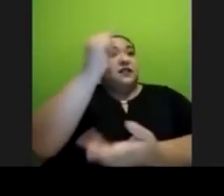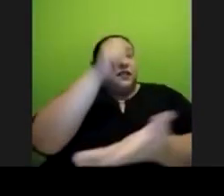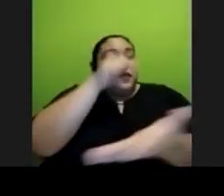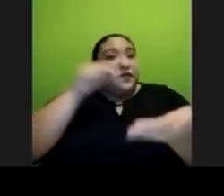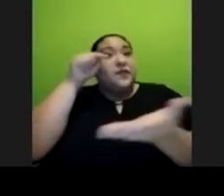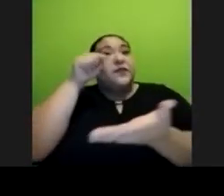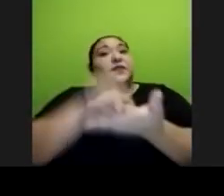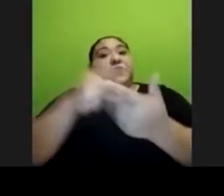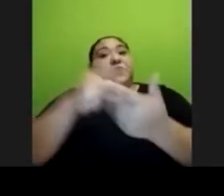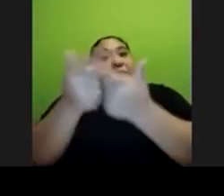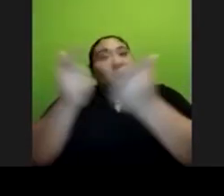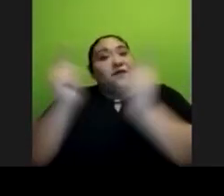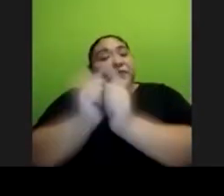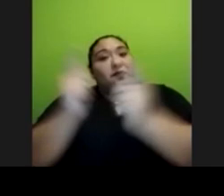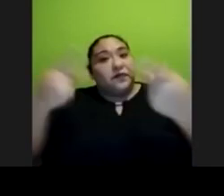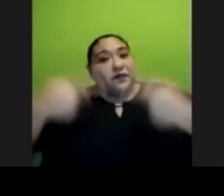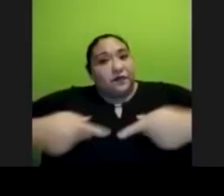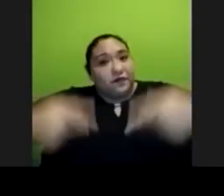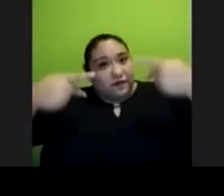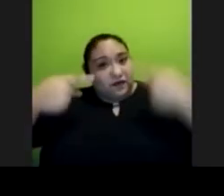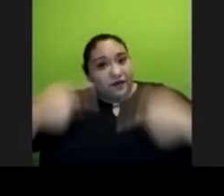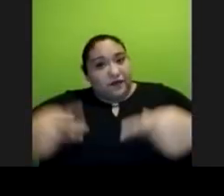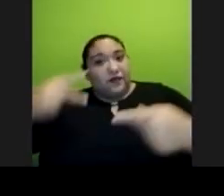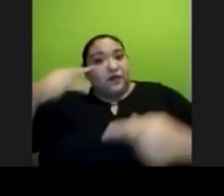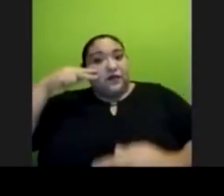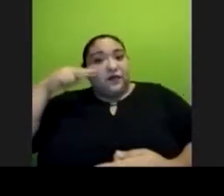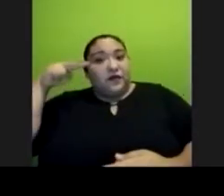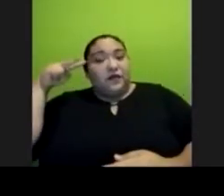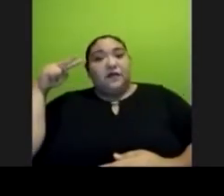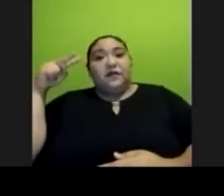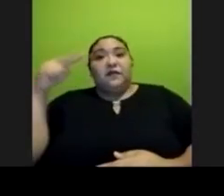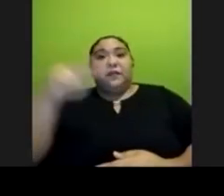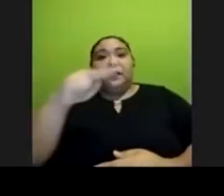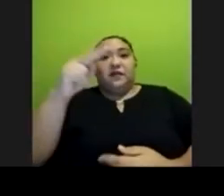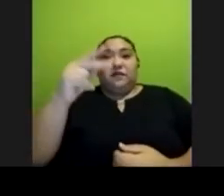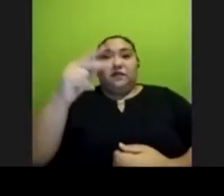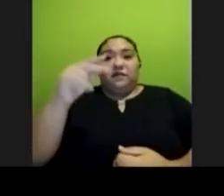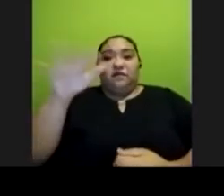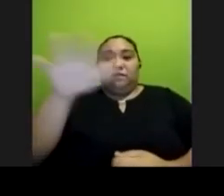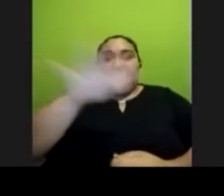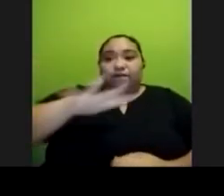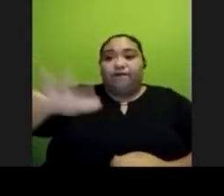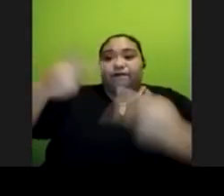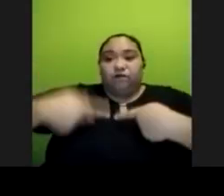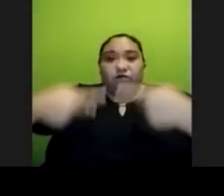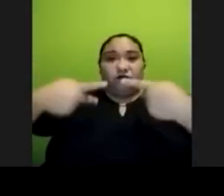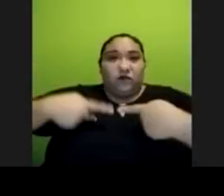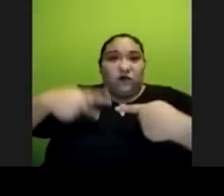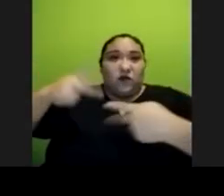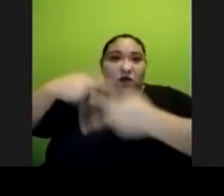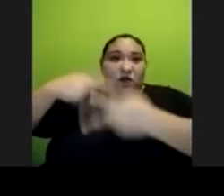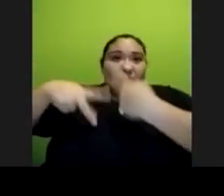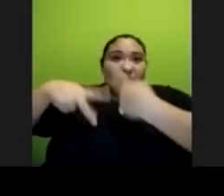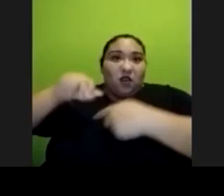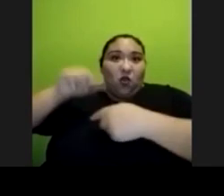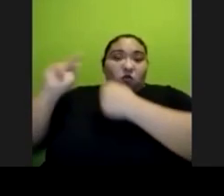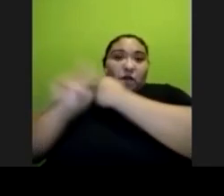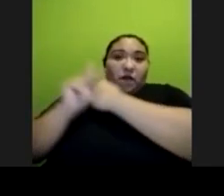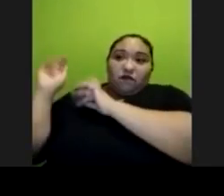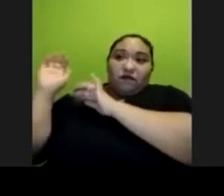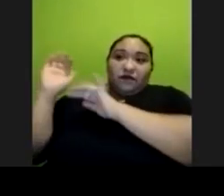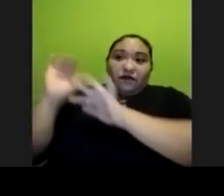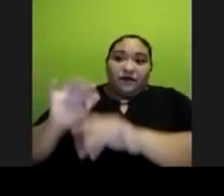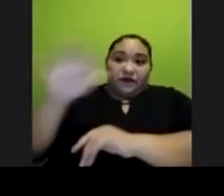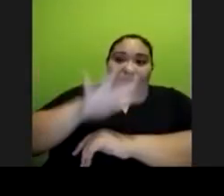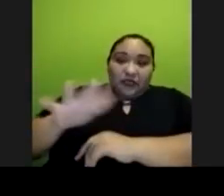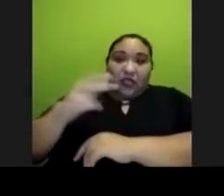ACNUR, vemos un impacto sobre la población refugiada, y nos incumbe a nosotros trabajar con la sociedad civil,